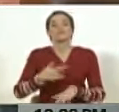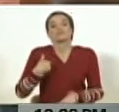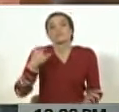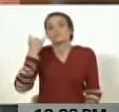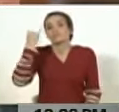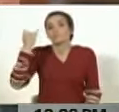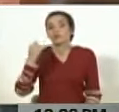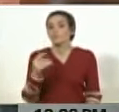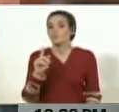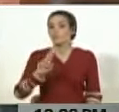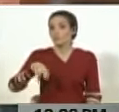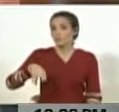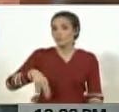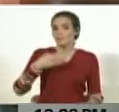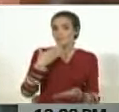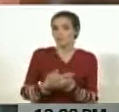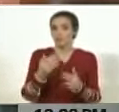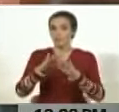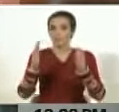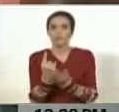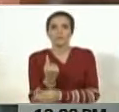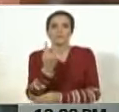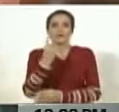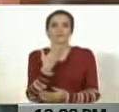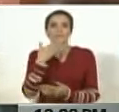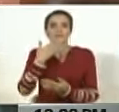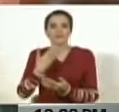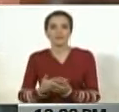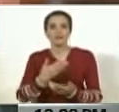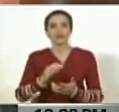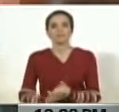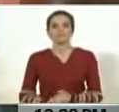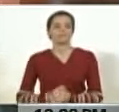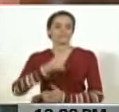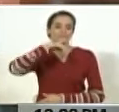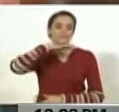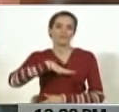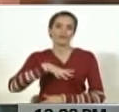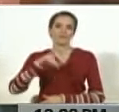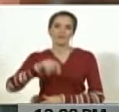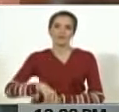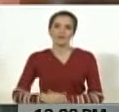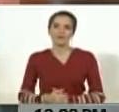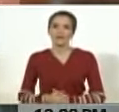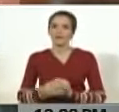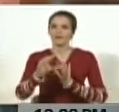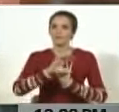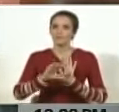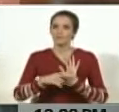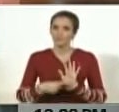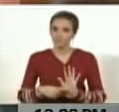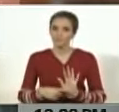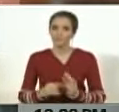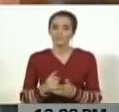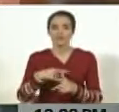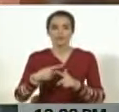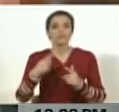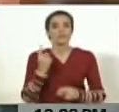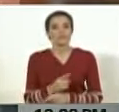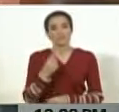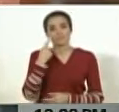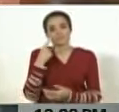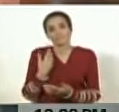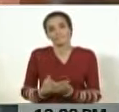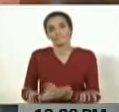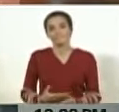se han planteado nunca en el mundo, que por primera vez se plantea en el, históricamente incluso en el derecho constitucional. Entonces habría que ver la,